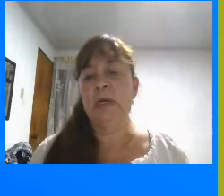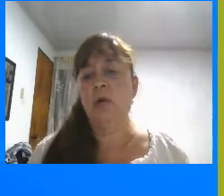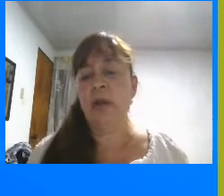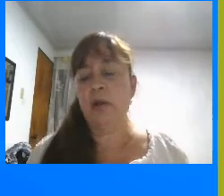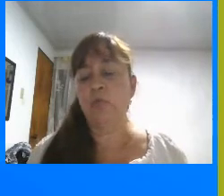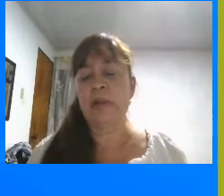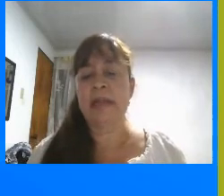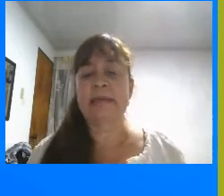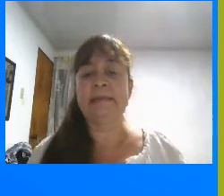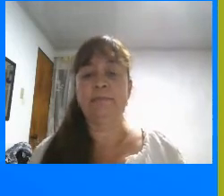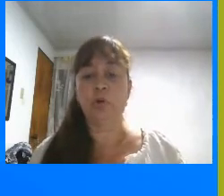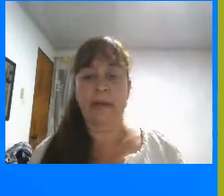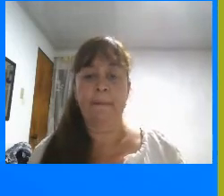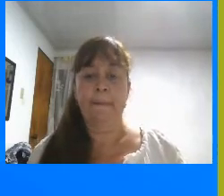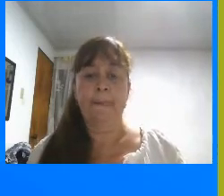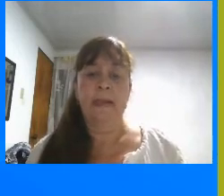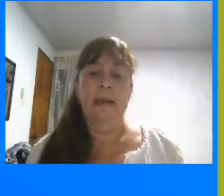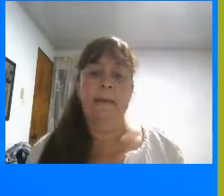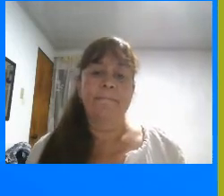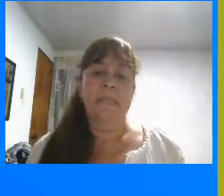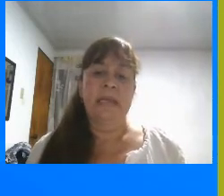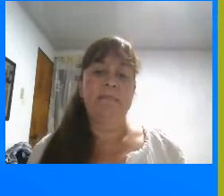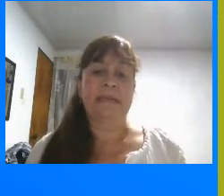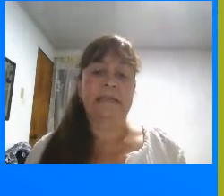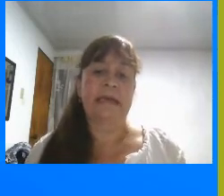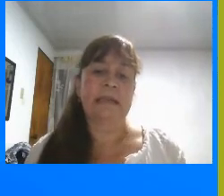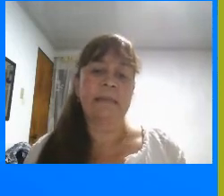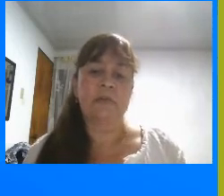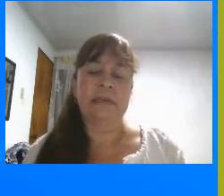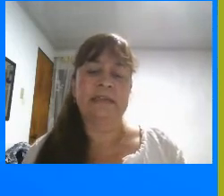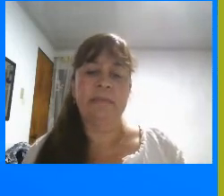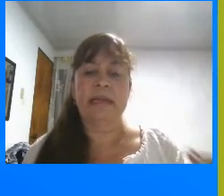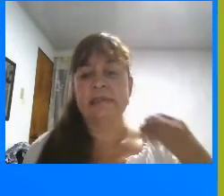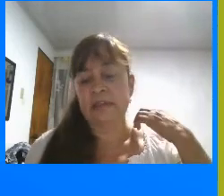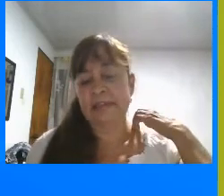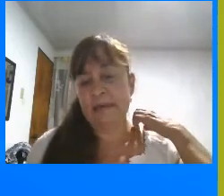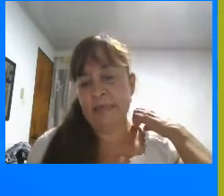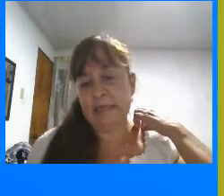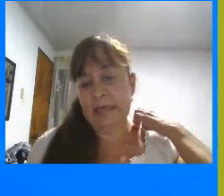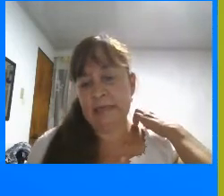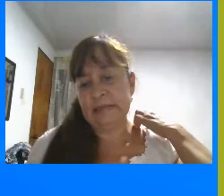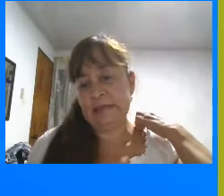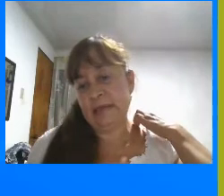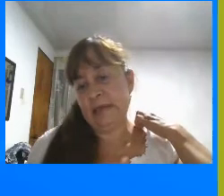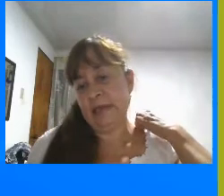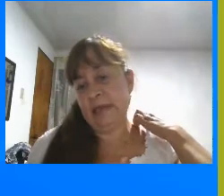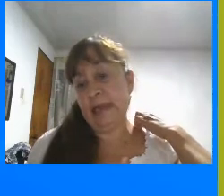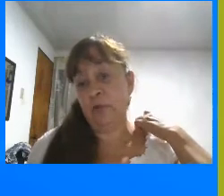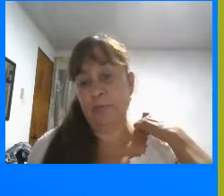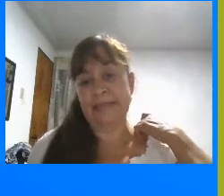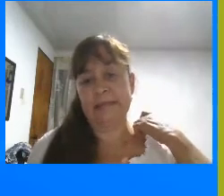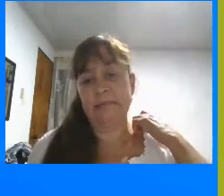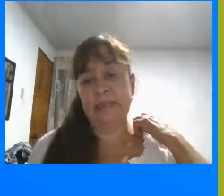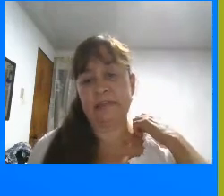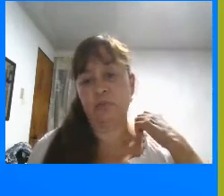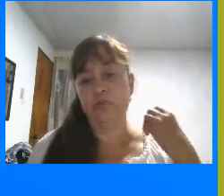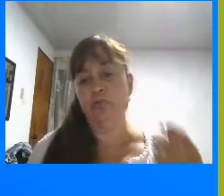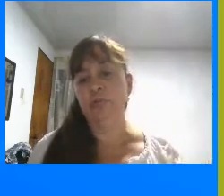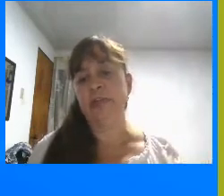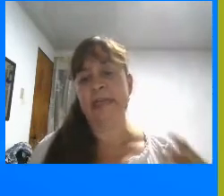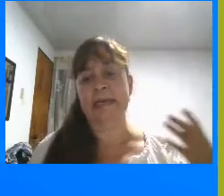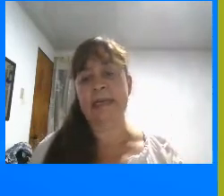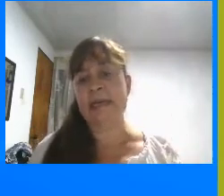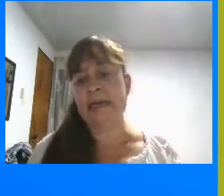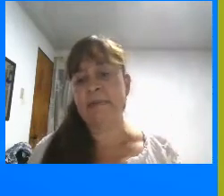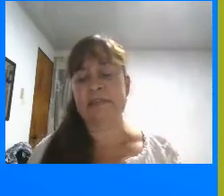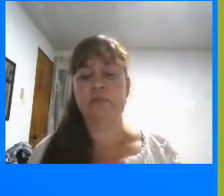población o la comunidad receptora. Y pues trae también unas implicaciones ambientales enormes, más